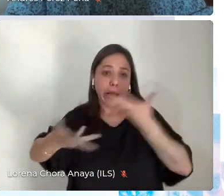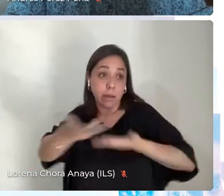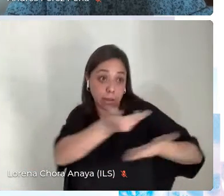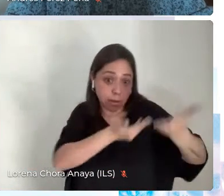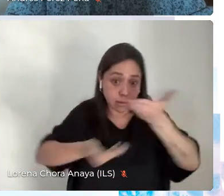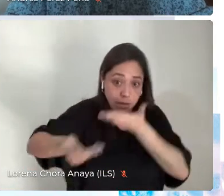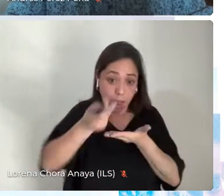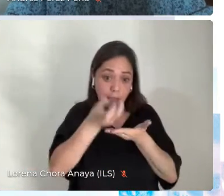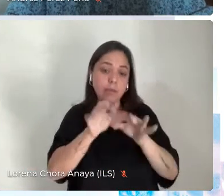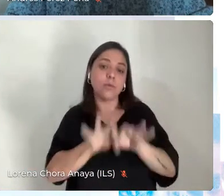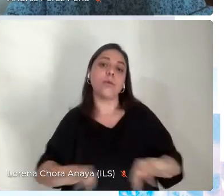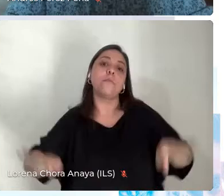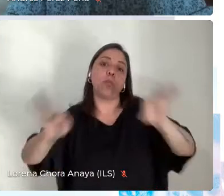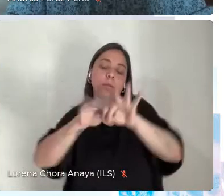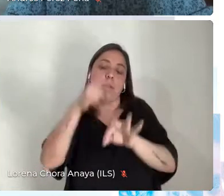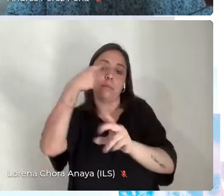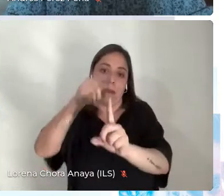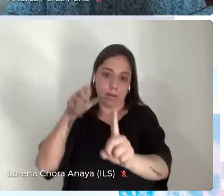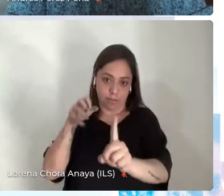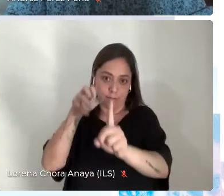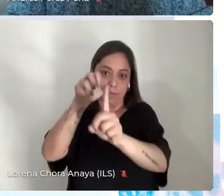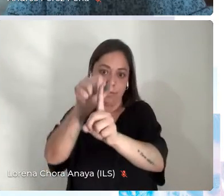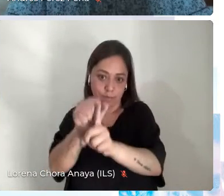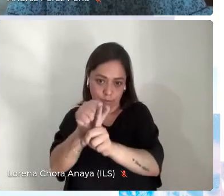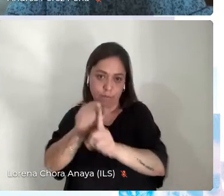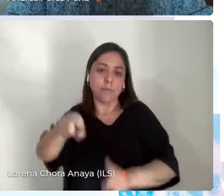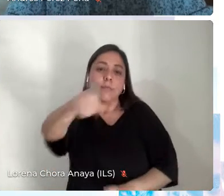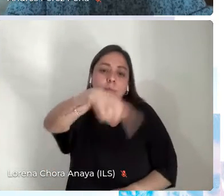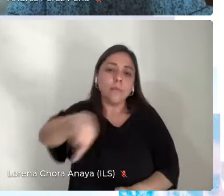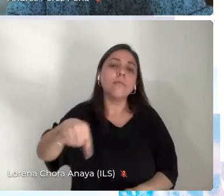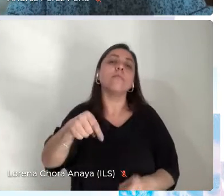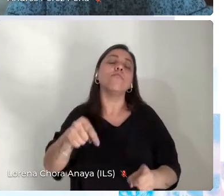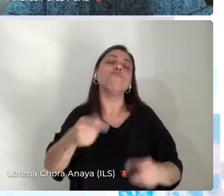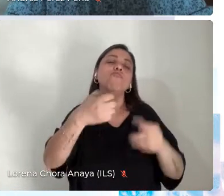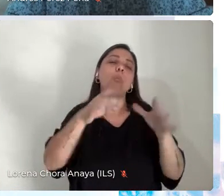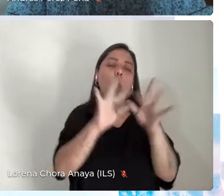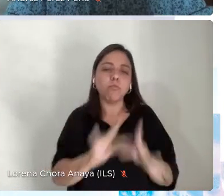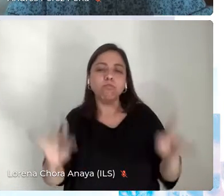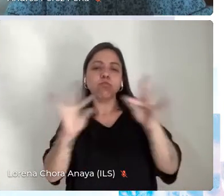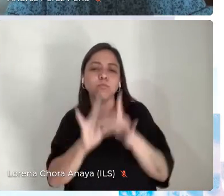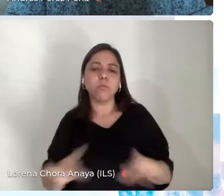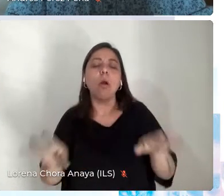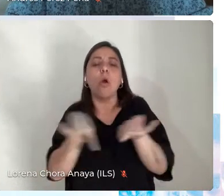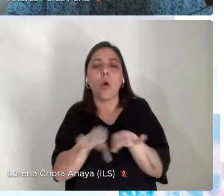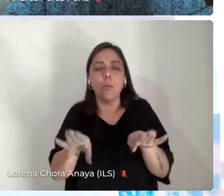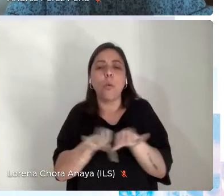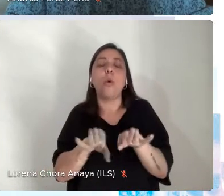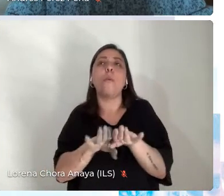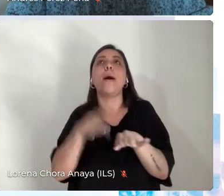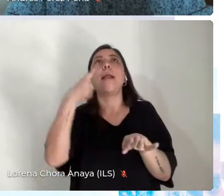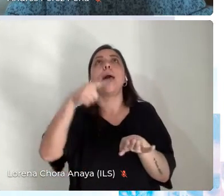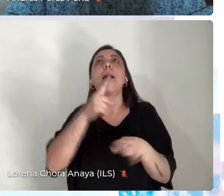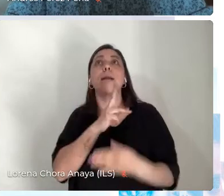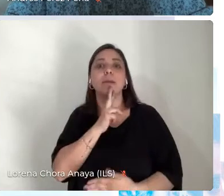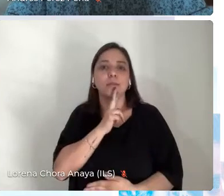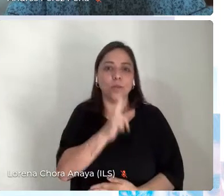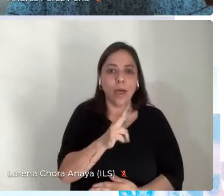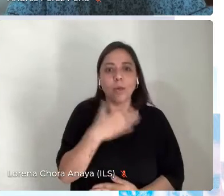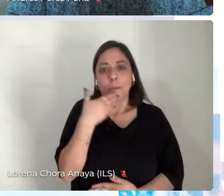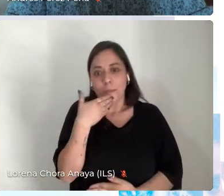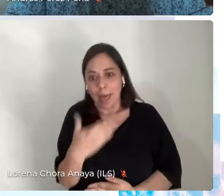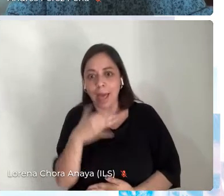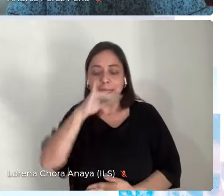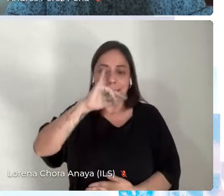haciendo énfasis en qué elementos contribuyeron al logro de estos resultados positivos. Cada quien tiene 5